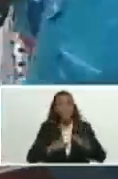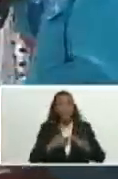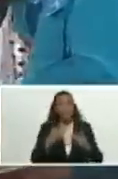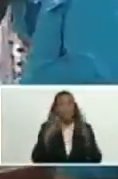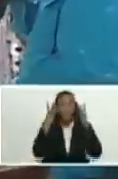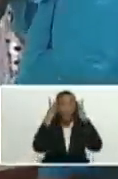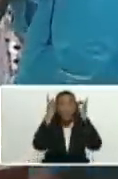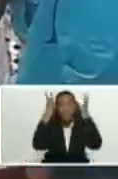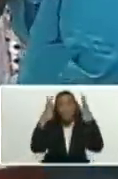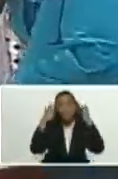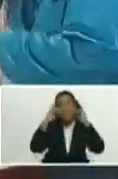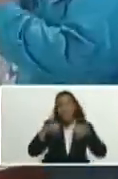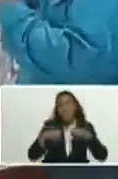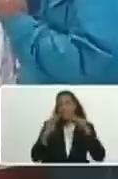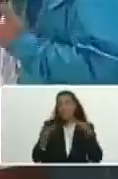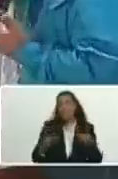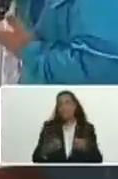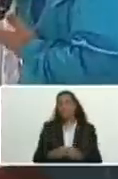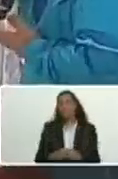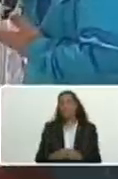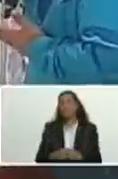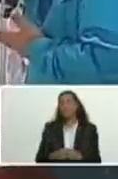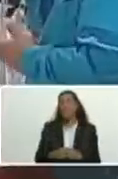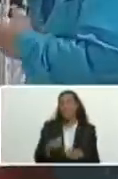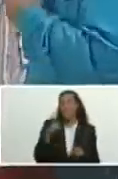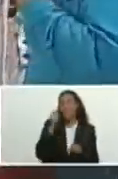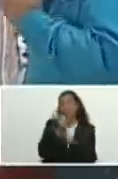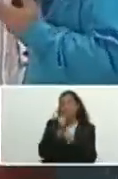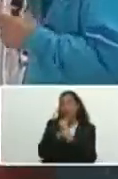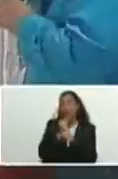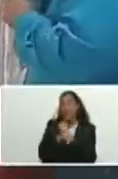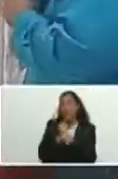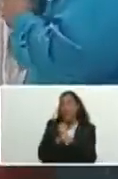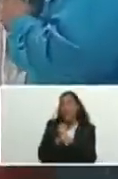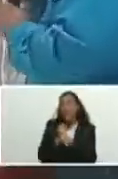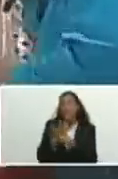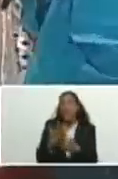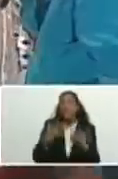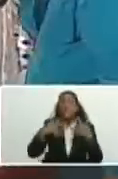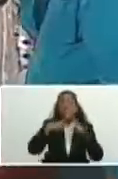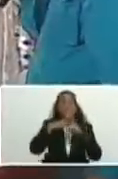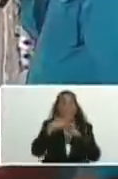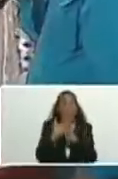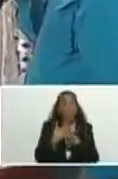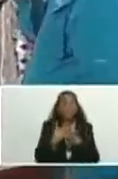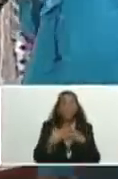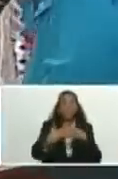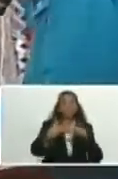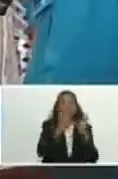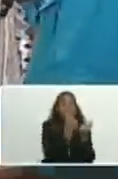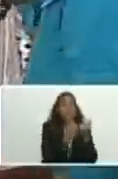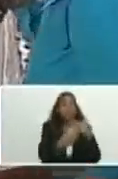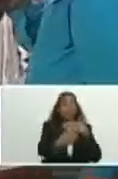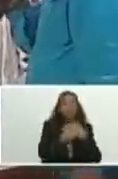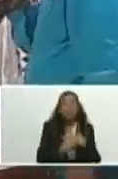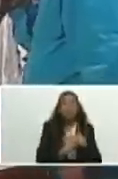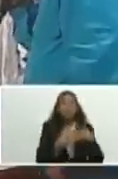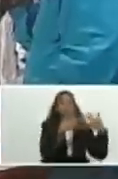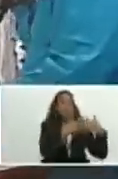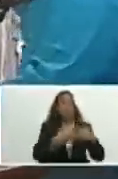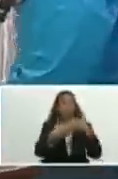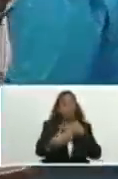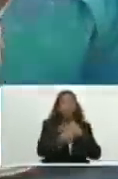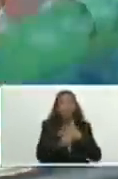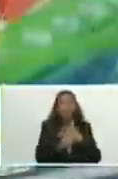y desarrollo. Los trabajadores, a raíz de la situación de bloqueo económico que hemos sufrido todos,